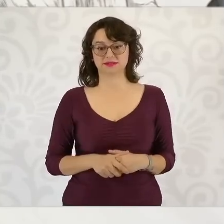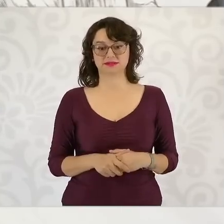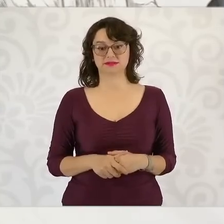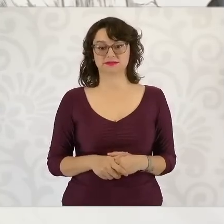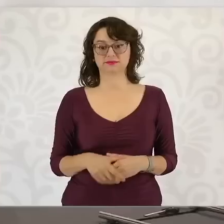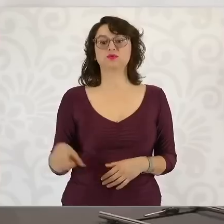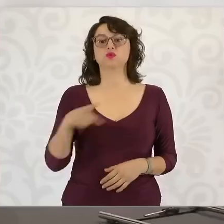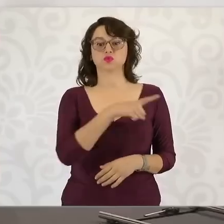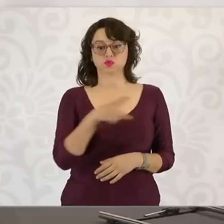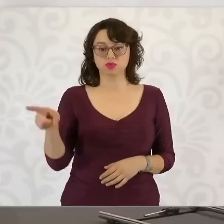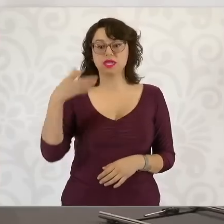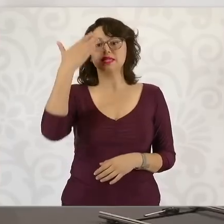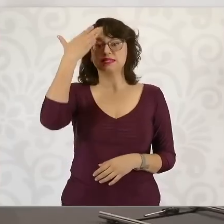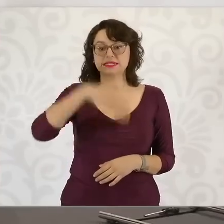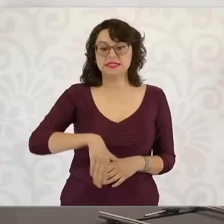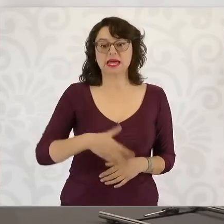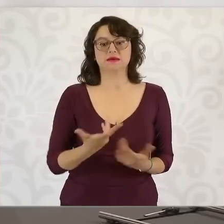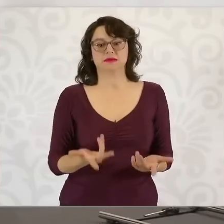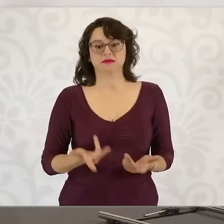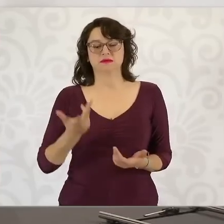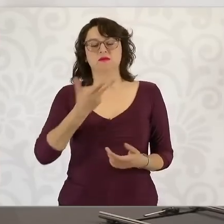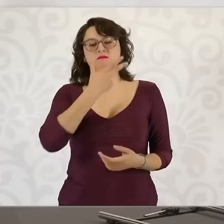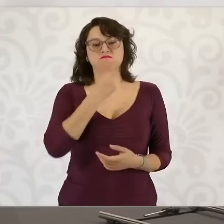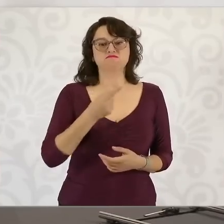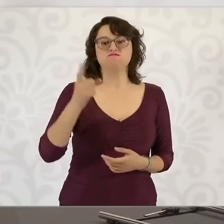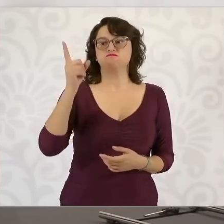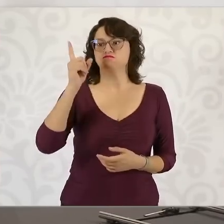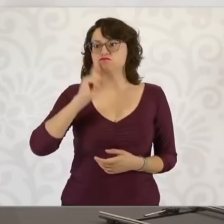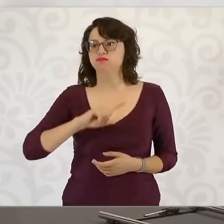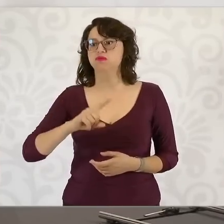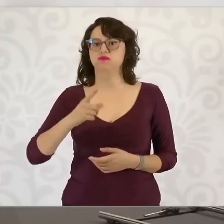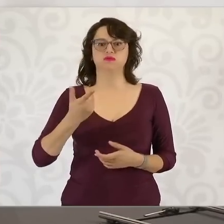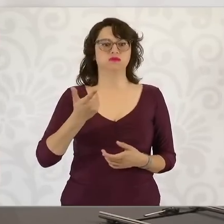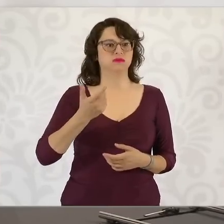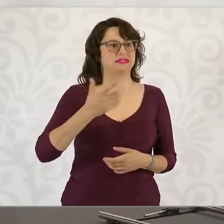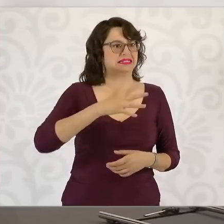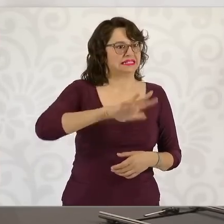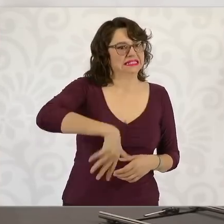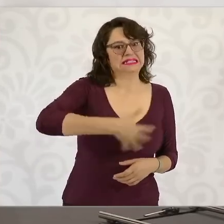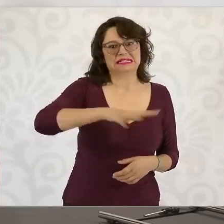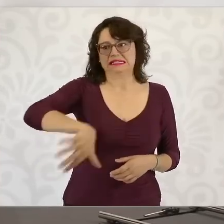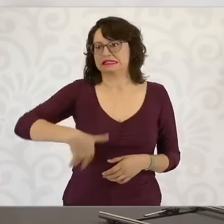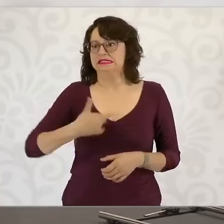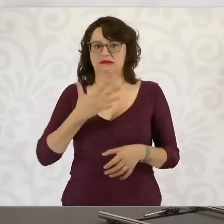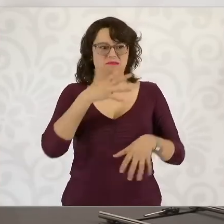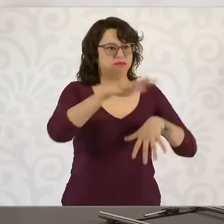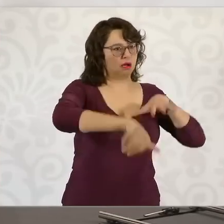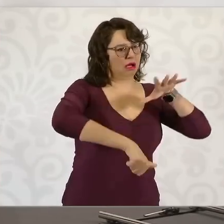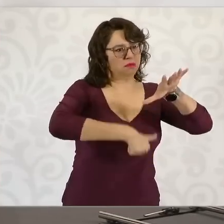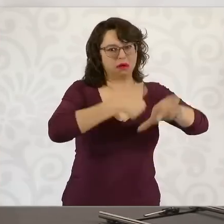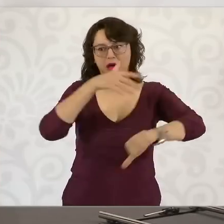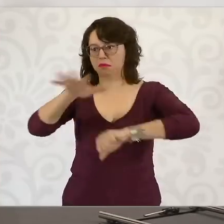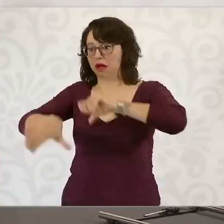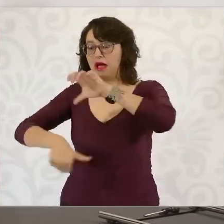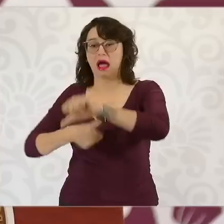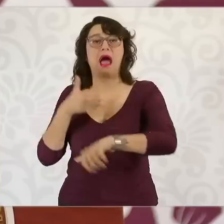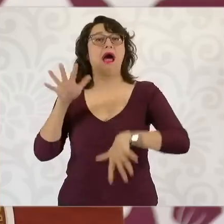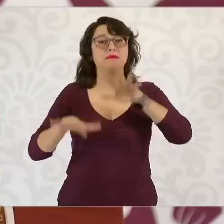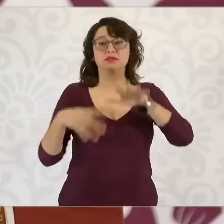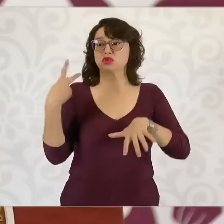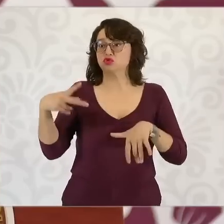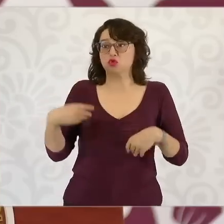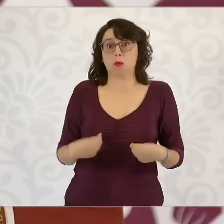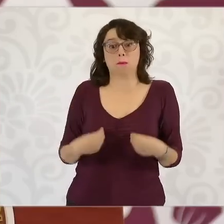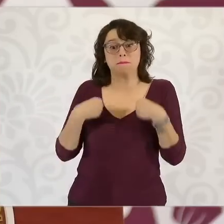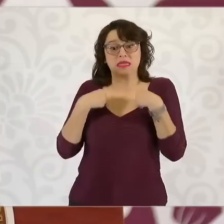Ustedes saben el esfuerzo que realizan nuestros compañeros y compañeras de las diferentes instituciones de seguridad para llevar a cabo estas detenciones, donde muchas veces ponen en